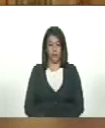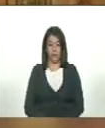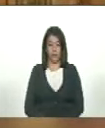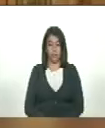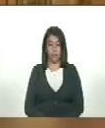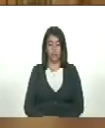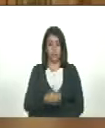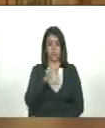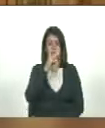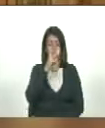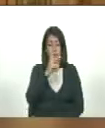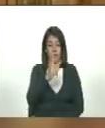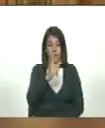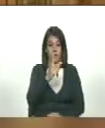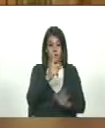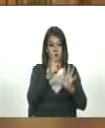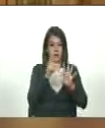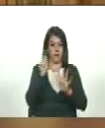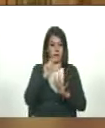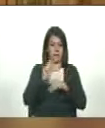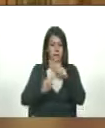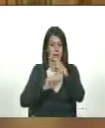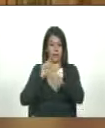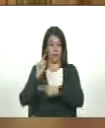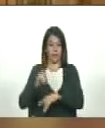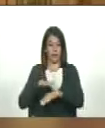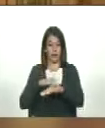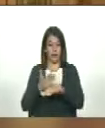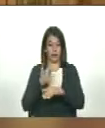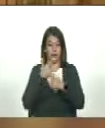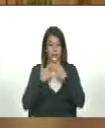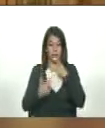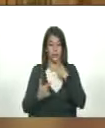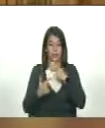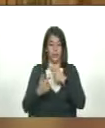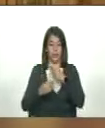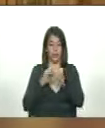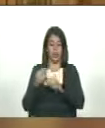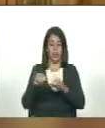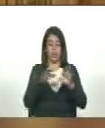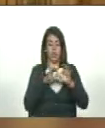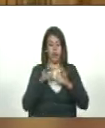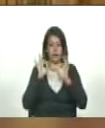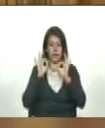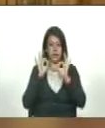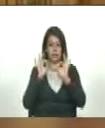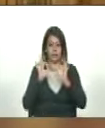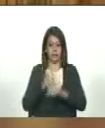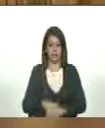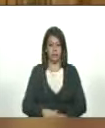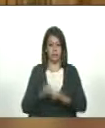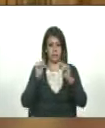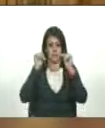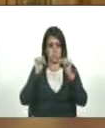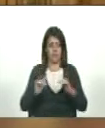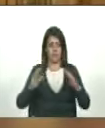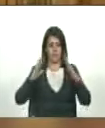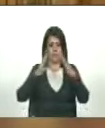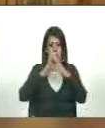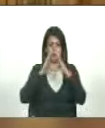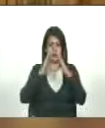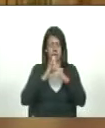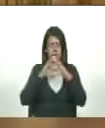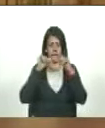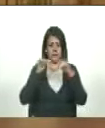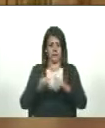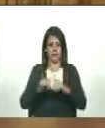partir del segundo semestre, y yo quiero aquí dar un reconocimiento especial en esta casa, en la